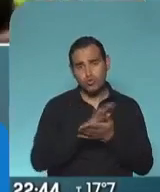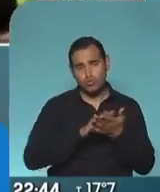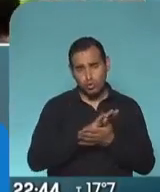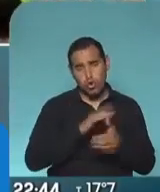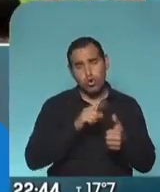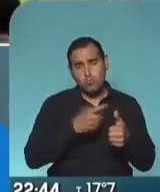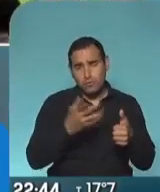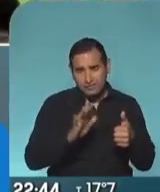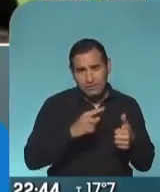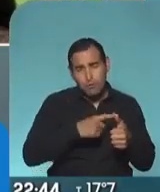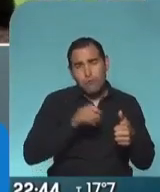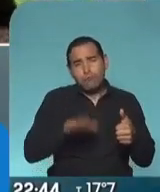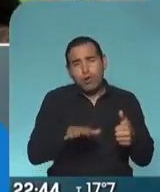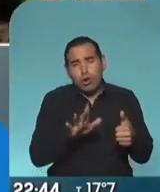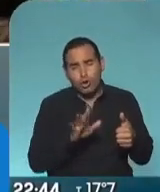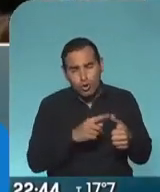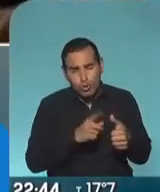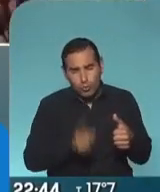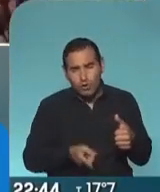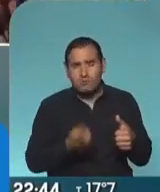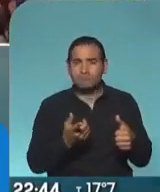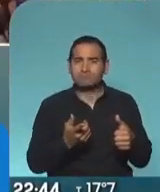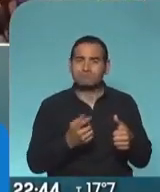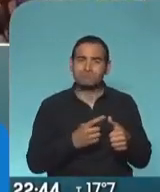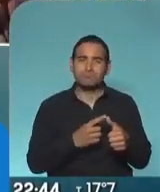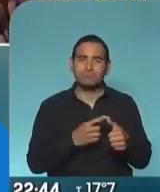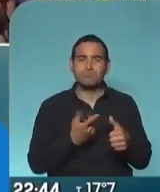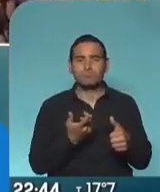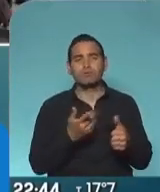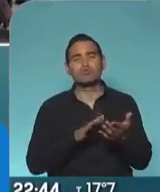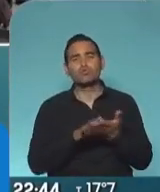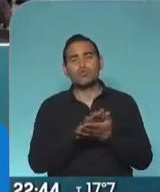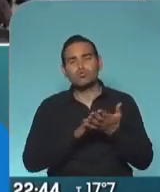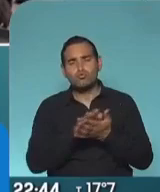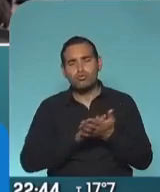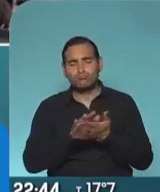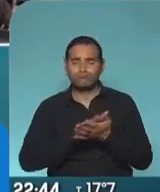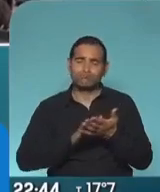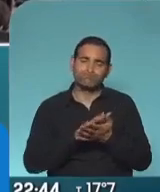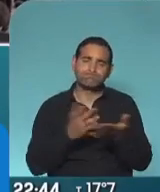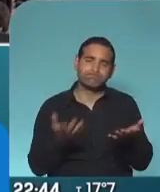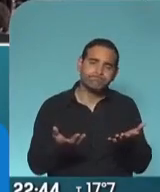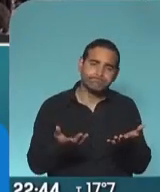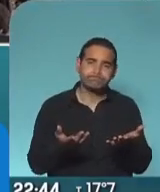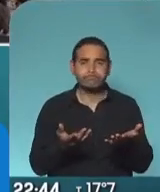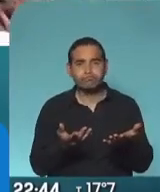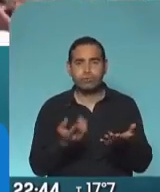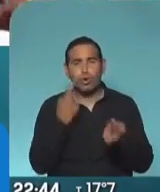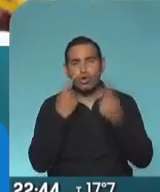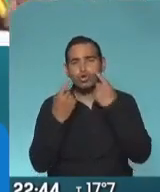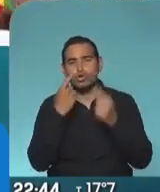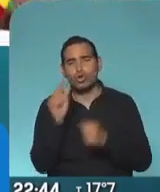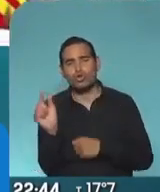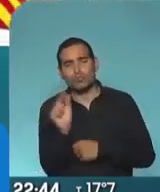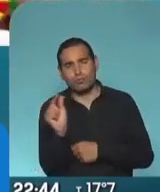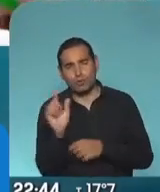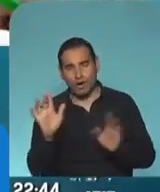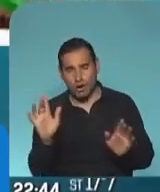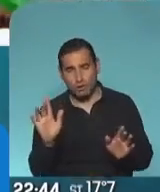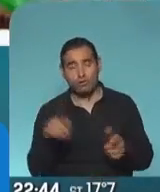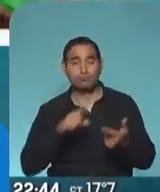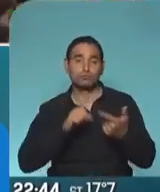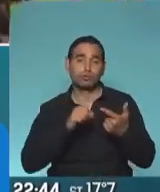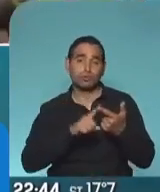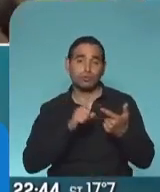intensidad y es un toco, no es un toco y me voy, pero es más un control temporal y no amplio. Otro